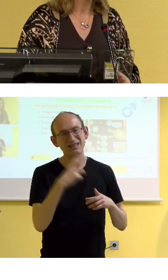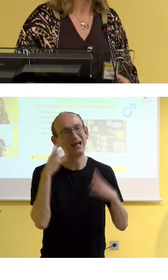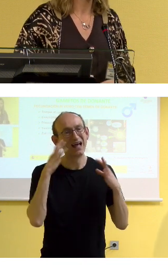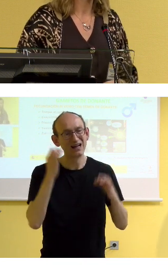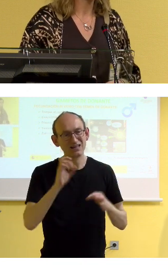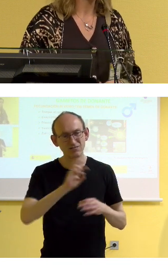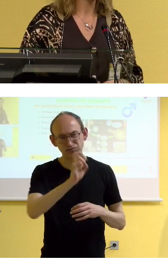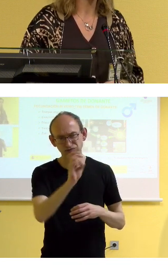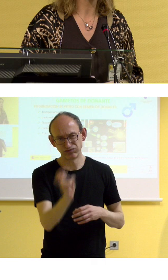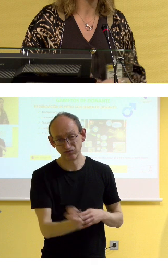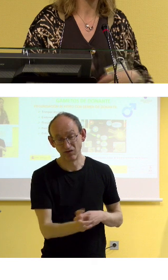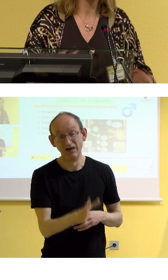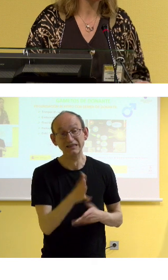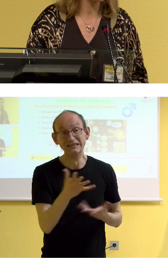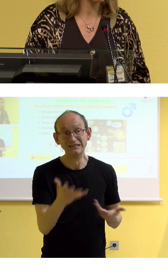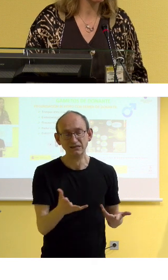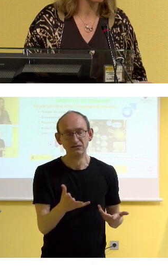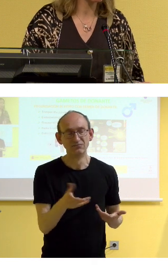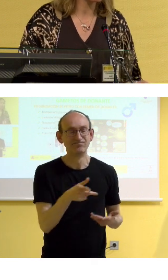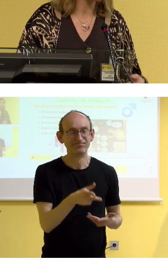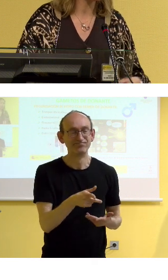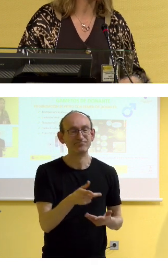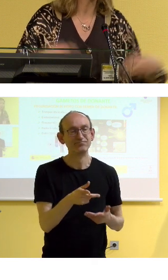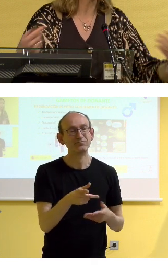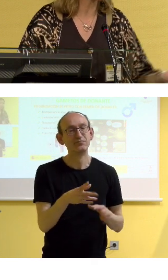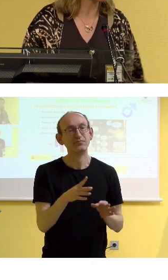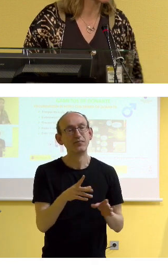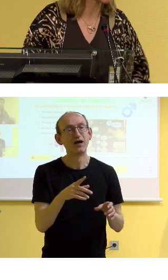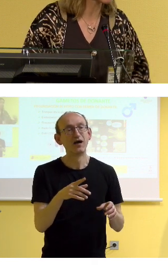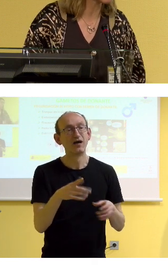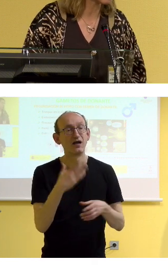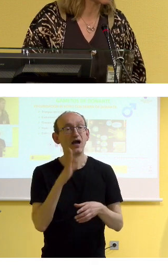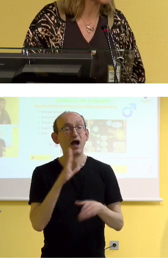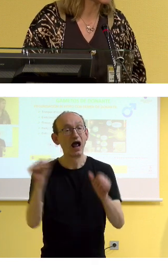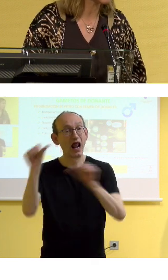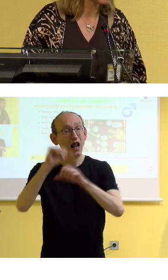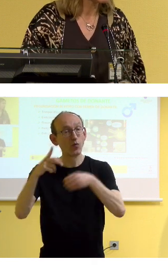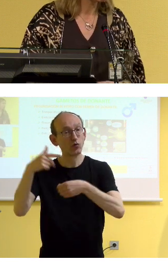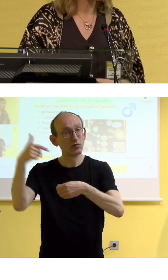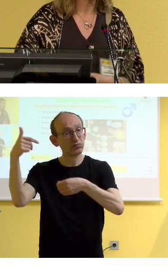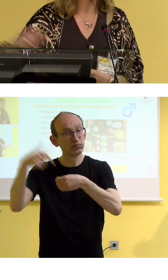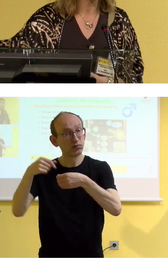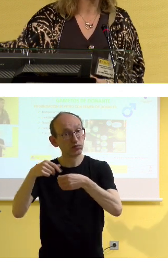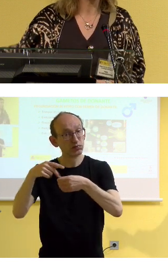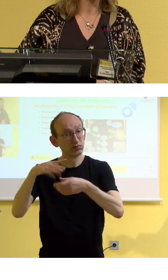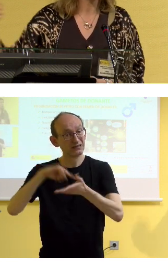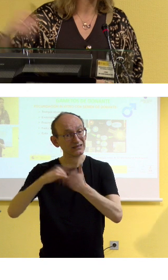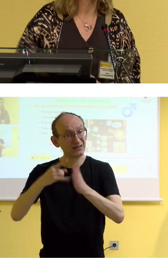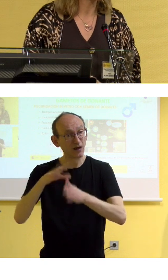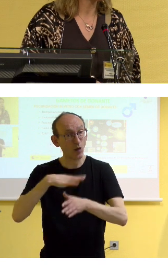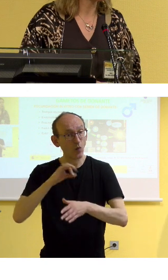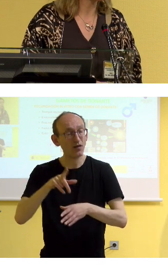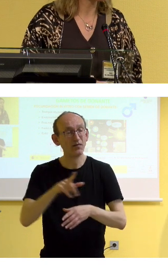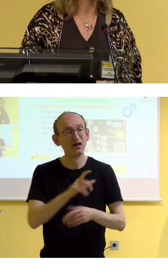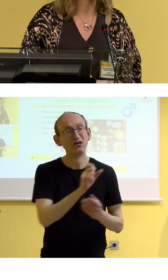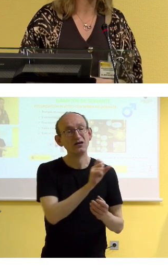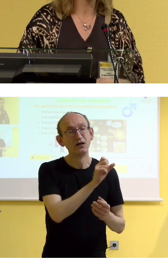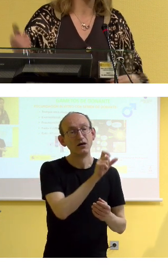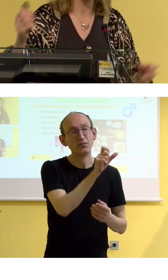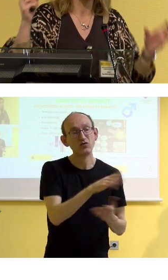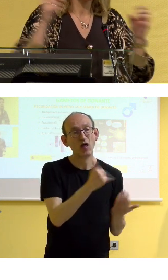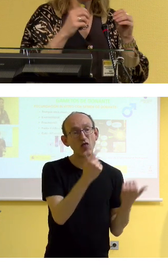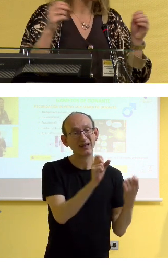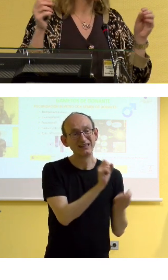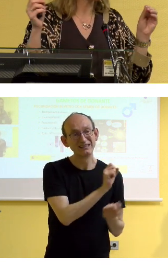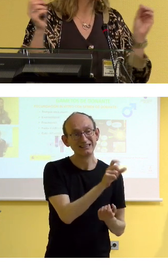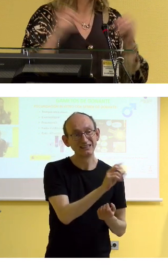Pues podríamos plantearnos hacer un ciclo de fecundación in vitro como lo que os he contado antes, pero utilizaríamos el semen del donante para